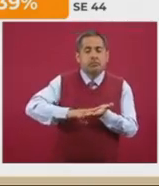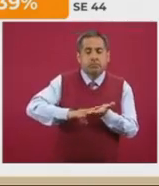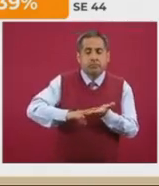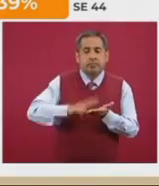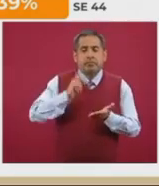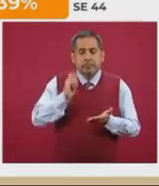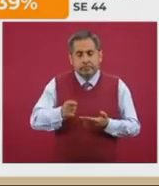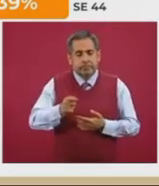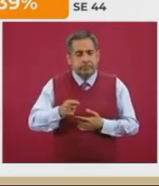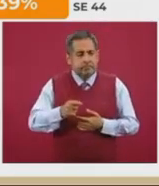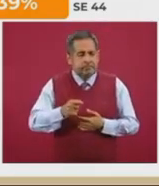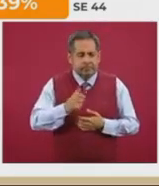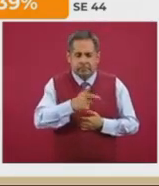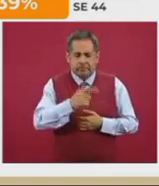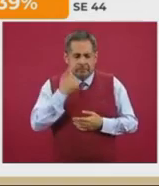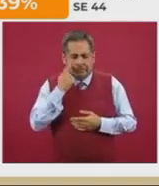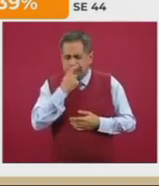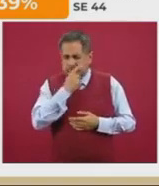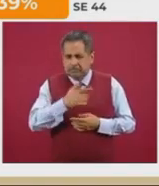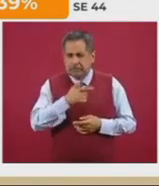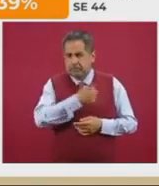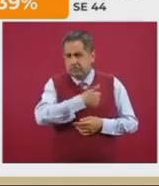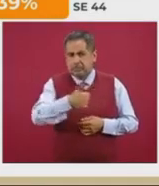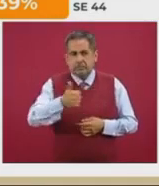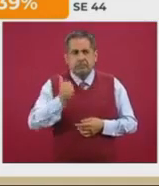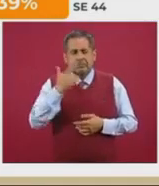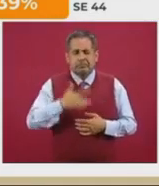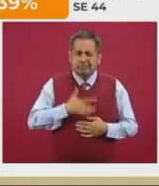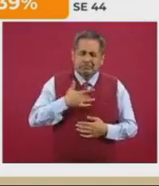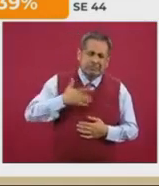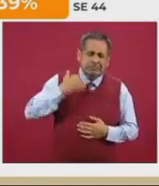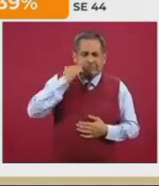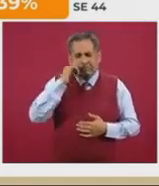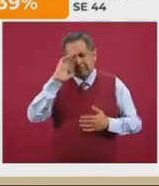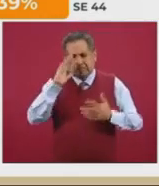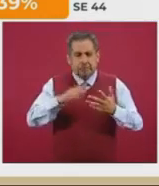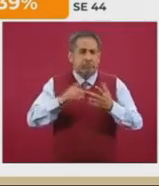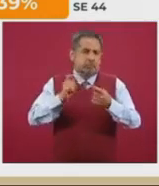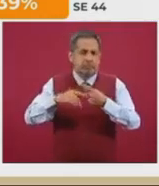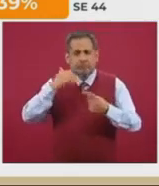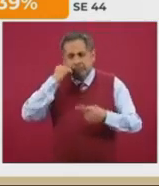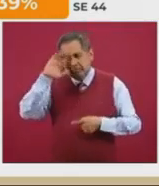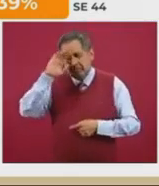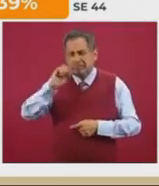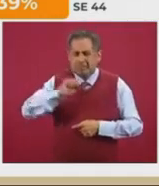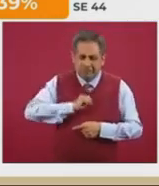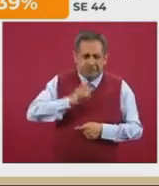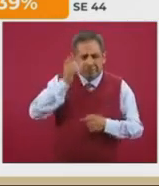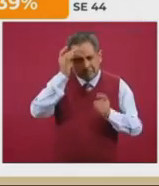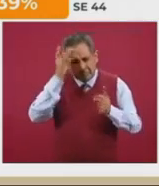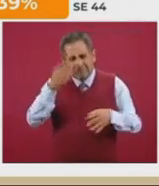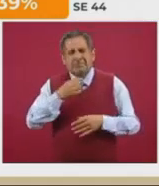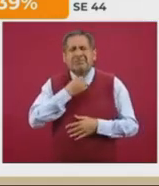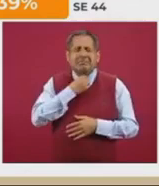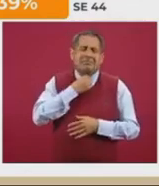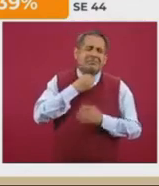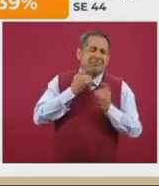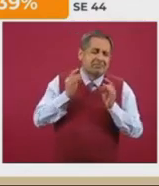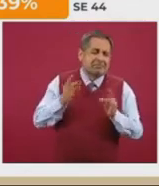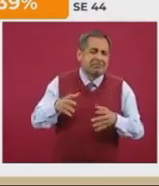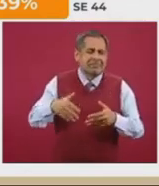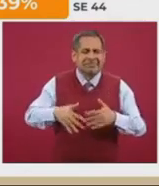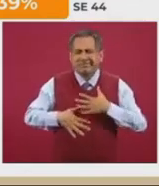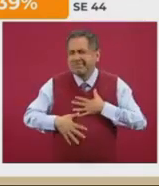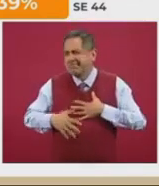esas semanas tuvo los síntomas de COVID. Aprovechamos para recordar: fiebre, tos, dolor de cabeza, dolor de garganta,